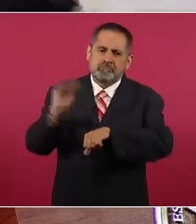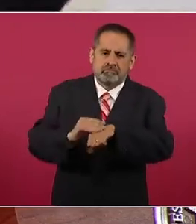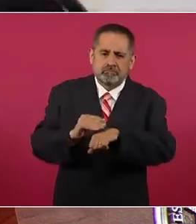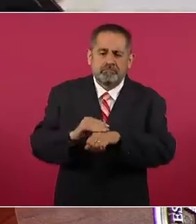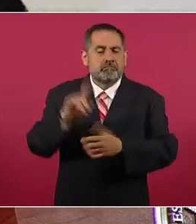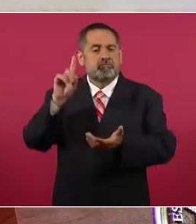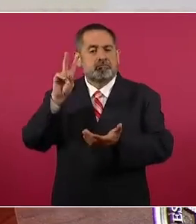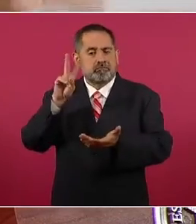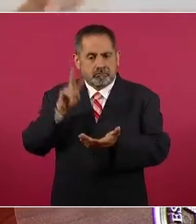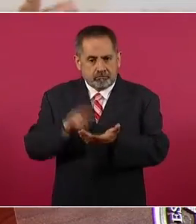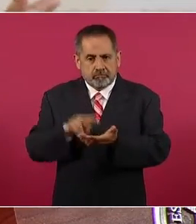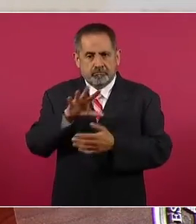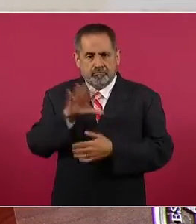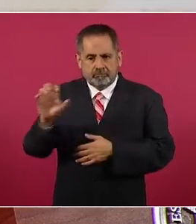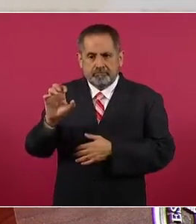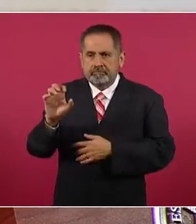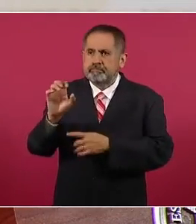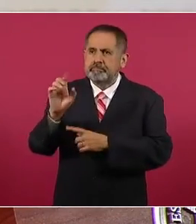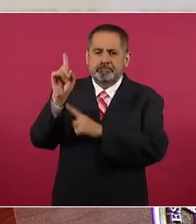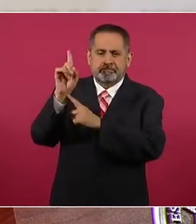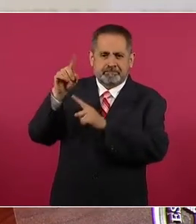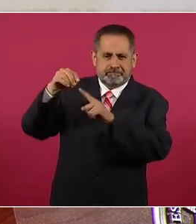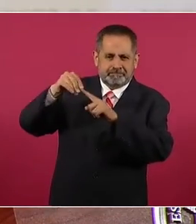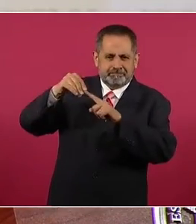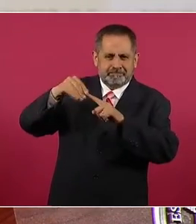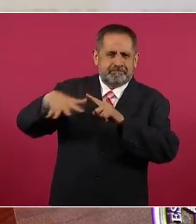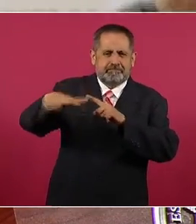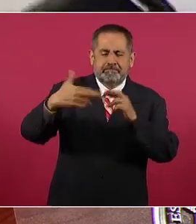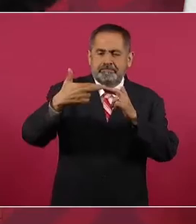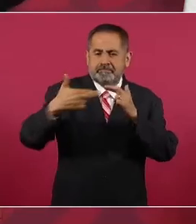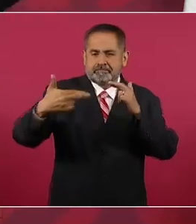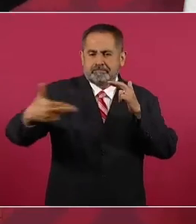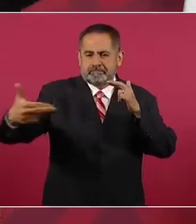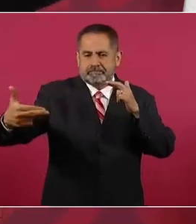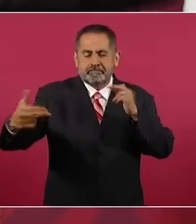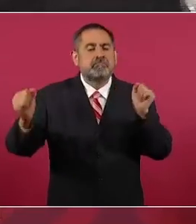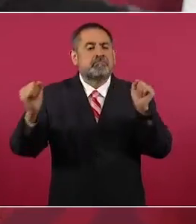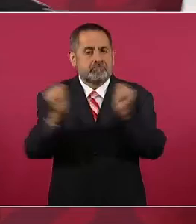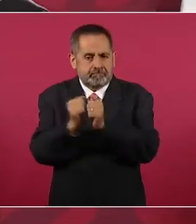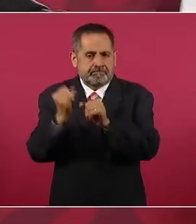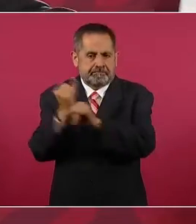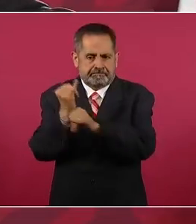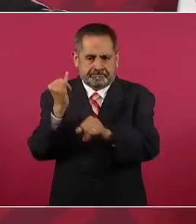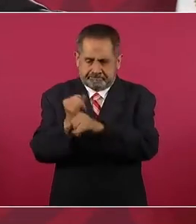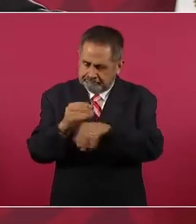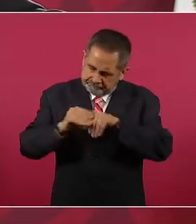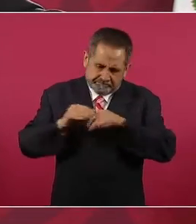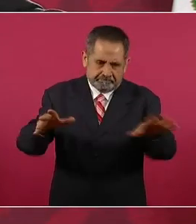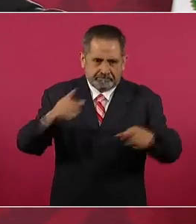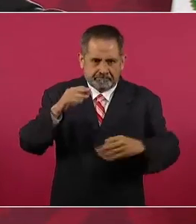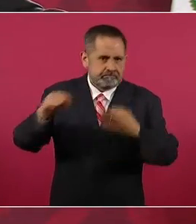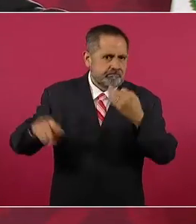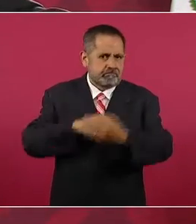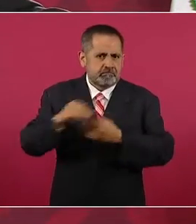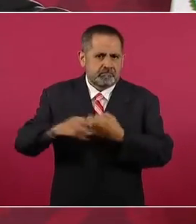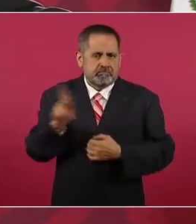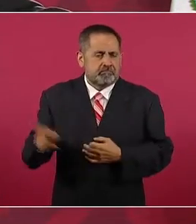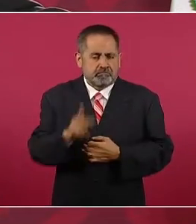las 2.500 antenas y podamos tener internet en todos los